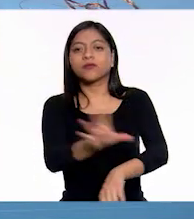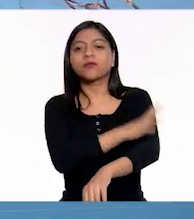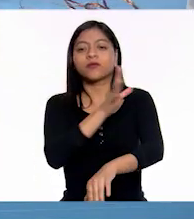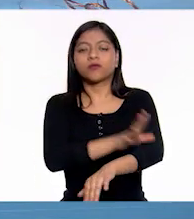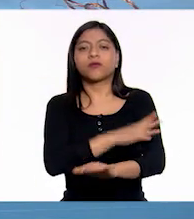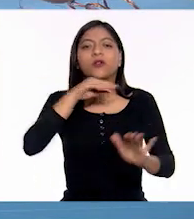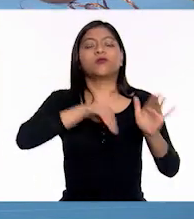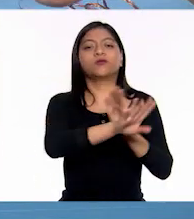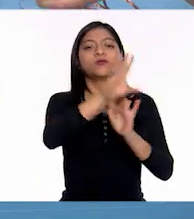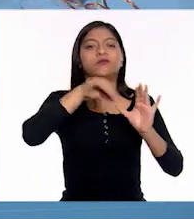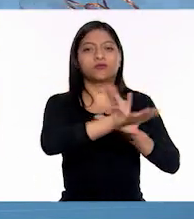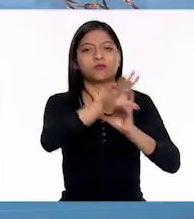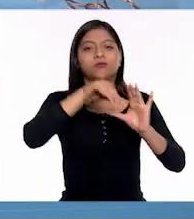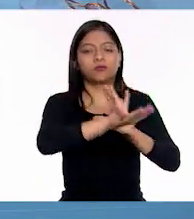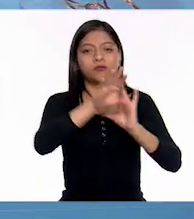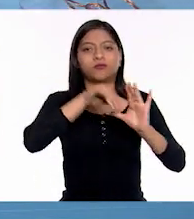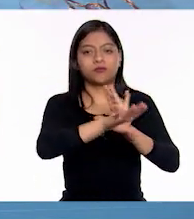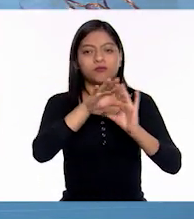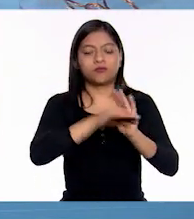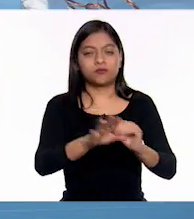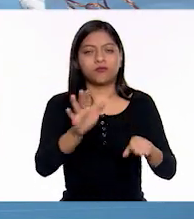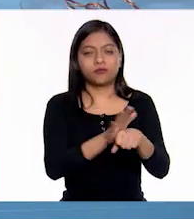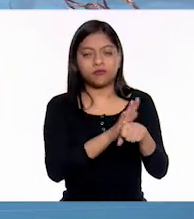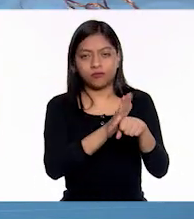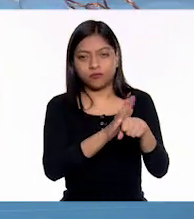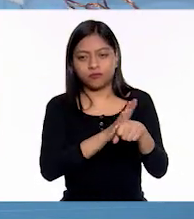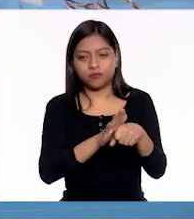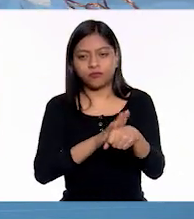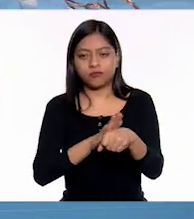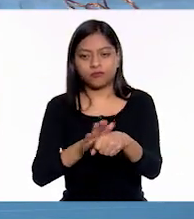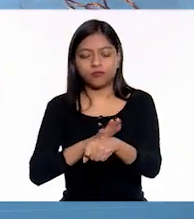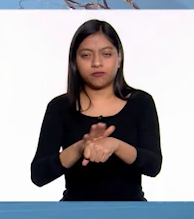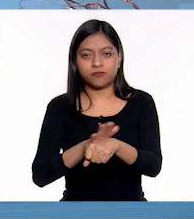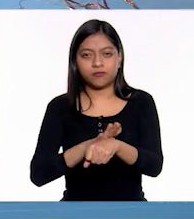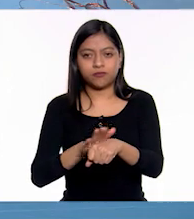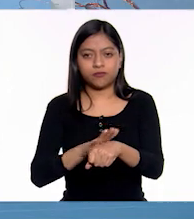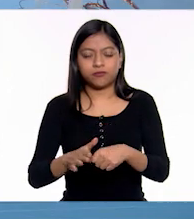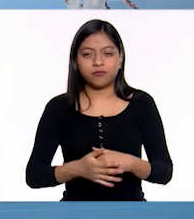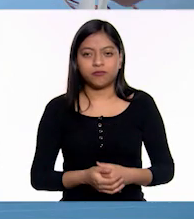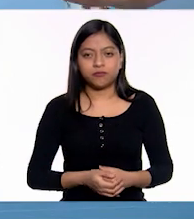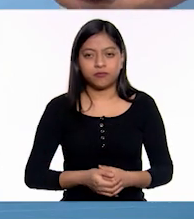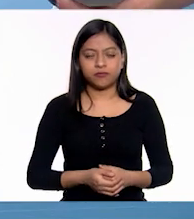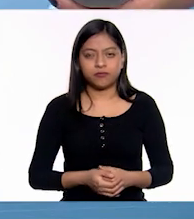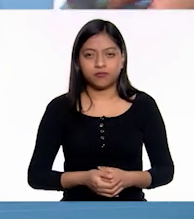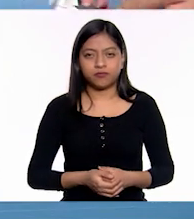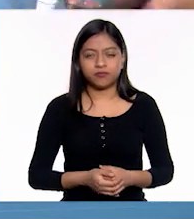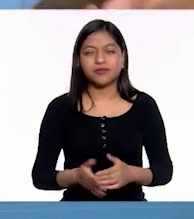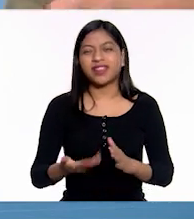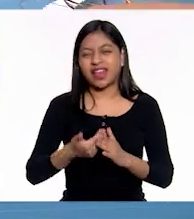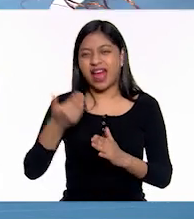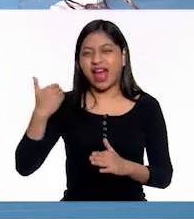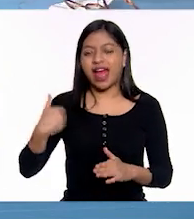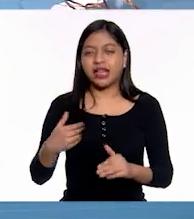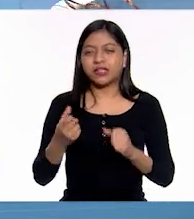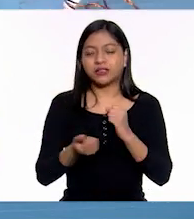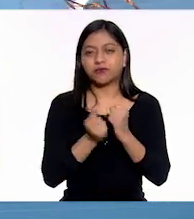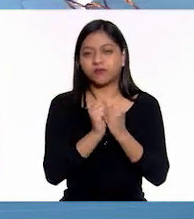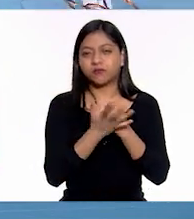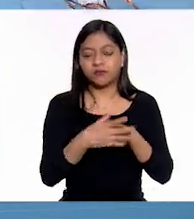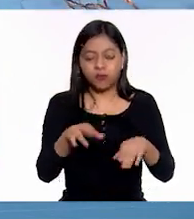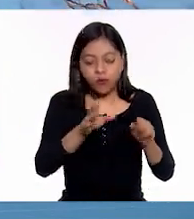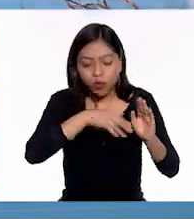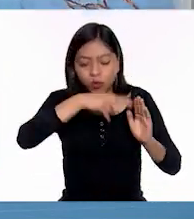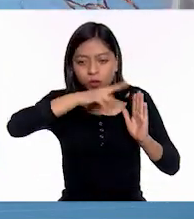que sostienen la bobina, para que quede pues más, sin ese barniz que luego le ponen. Ok, muy bien, maestro.